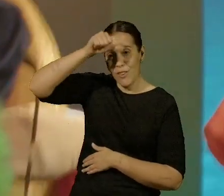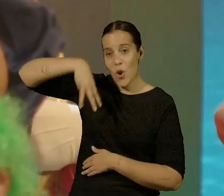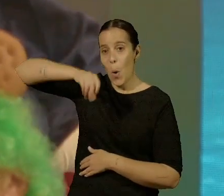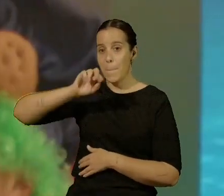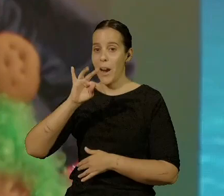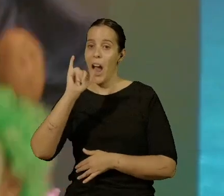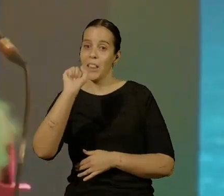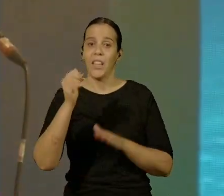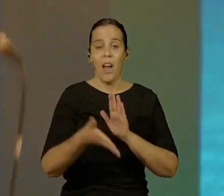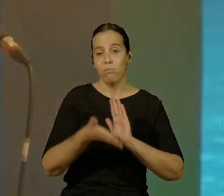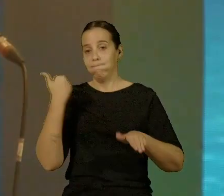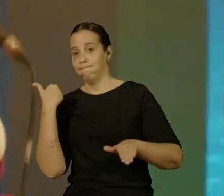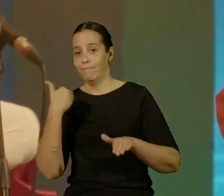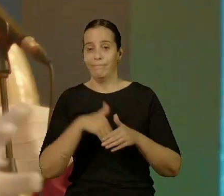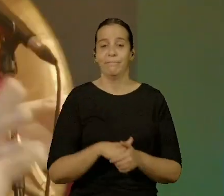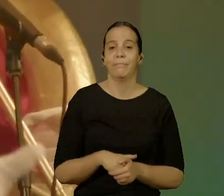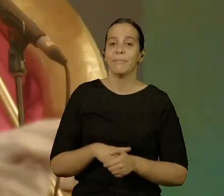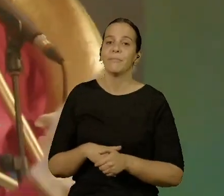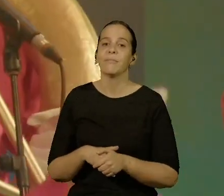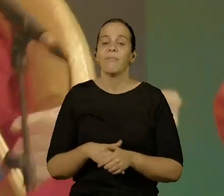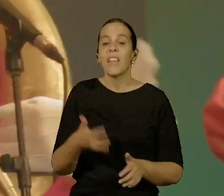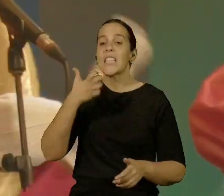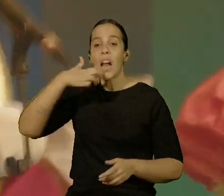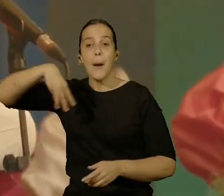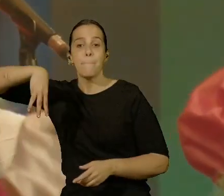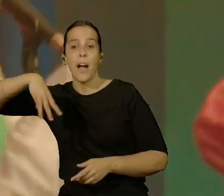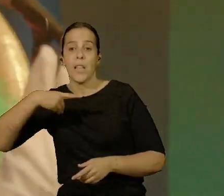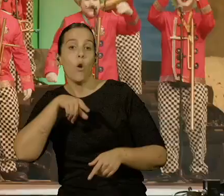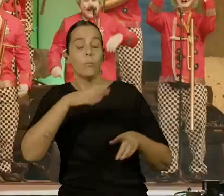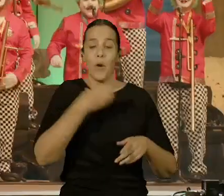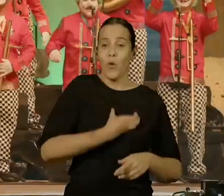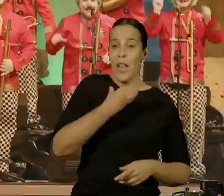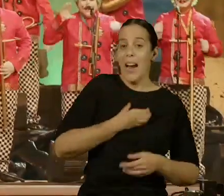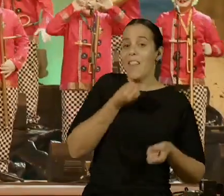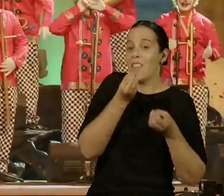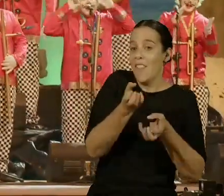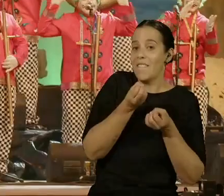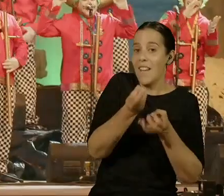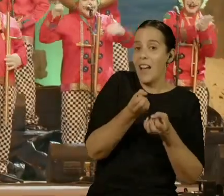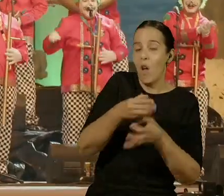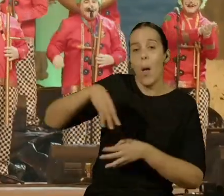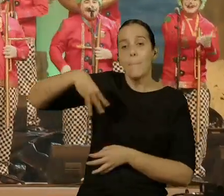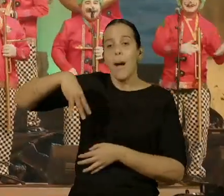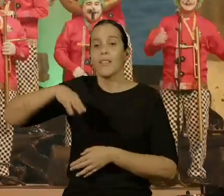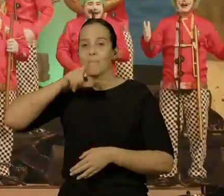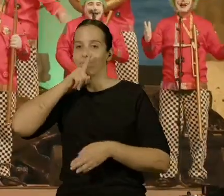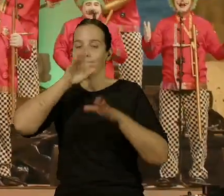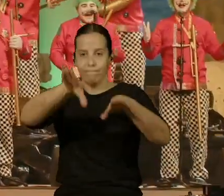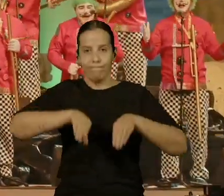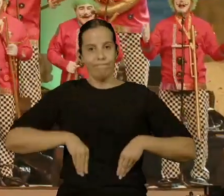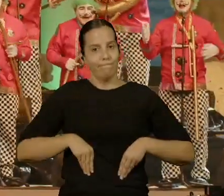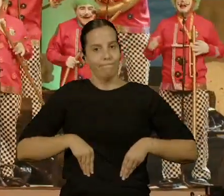lo parás, cada vez que abría la boca te la cerraba sin